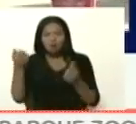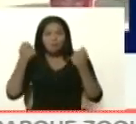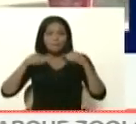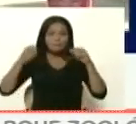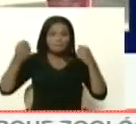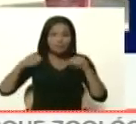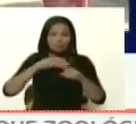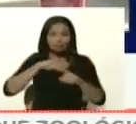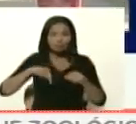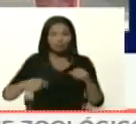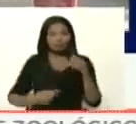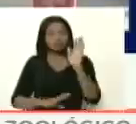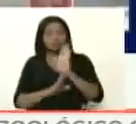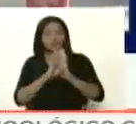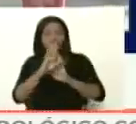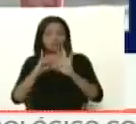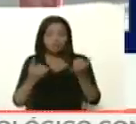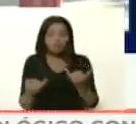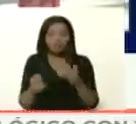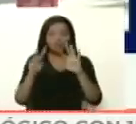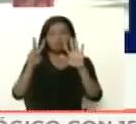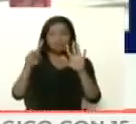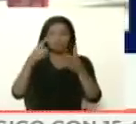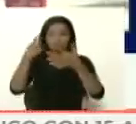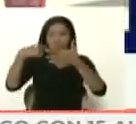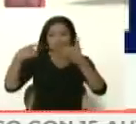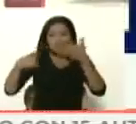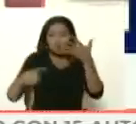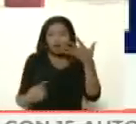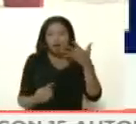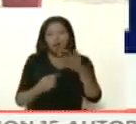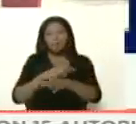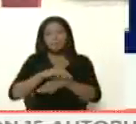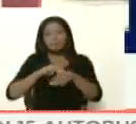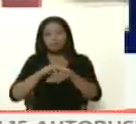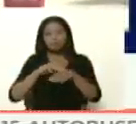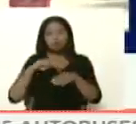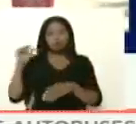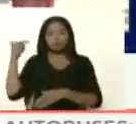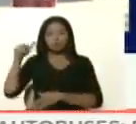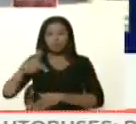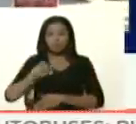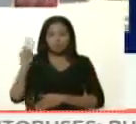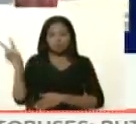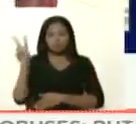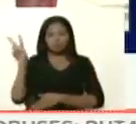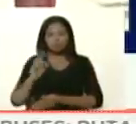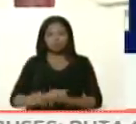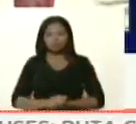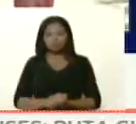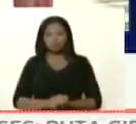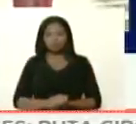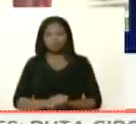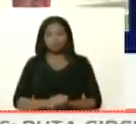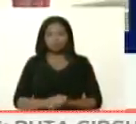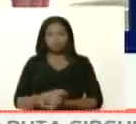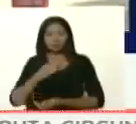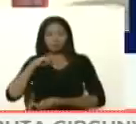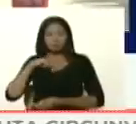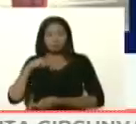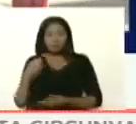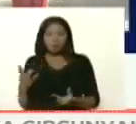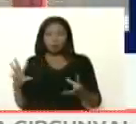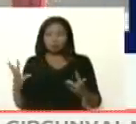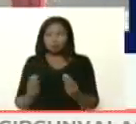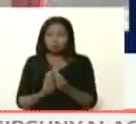hemos desarrollado en estos 7 vértices que tiene la gran misión Transporte Venezuela, y estamos pues haciendo un